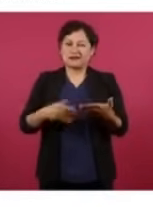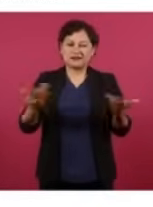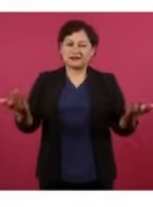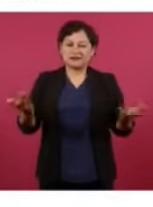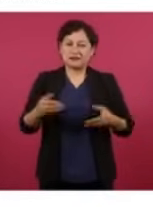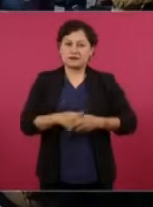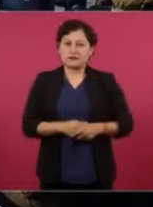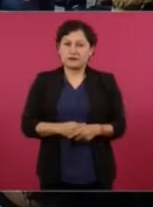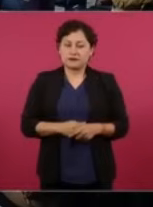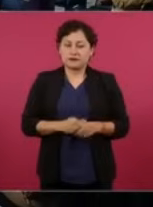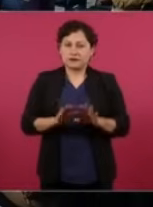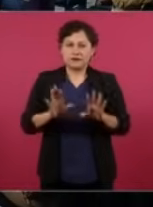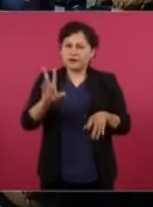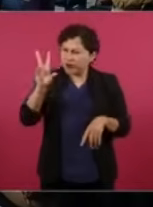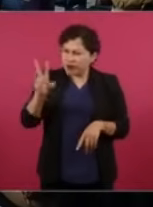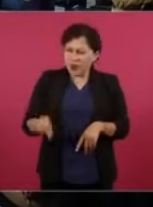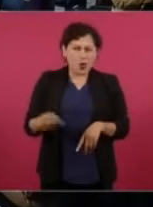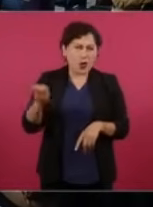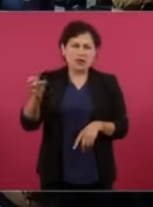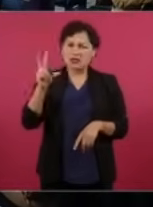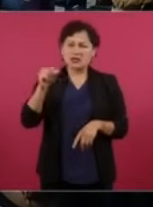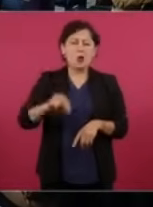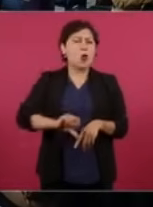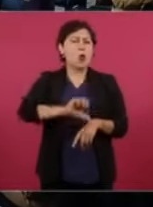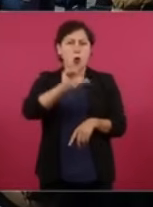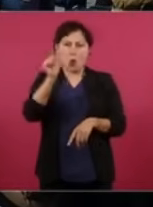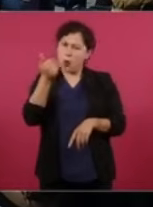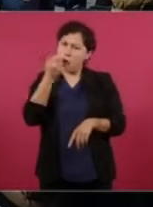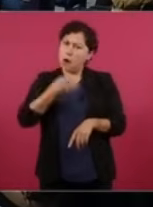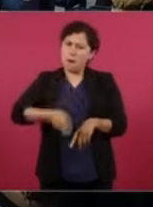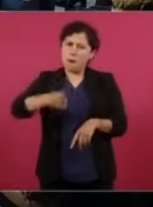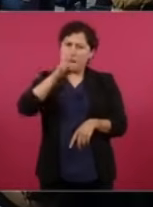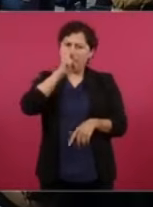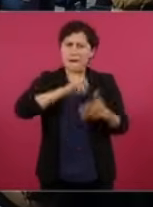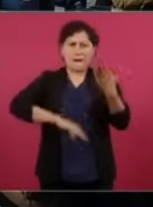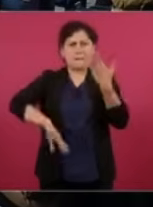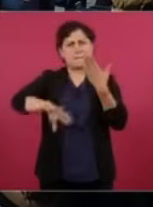No, pero hay otro, sí. Otro más ofensivo.